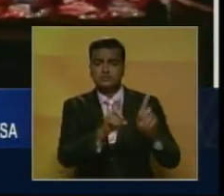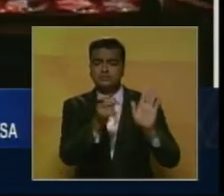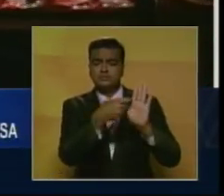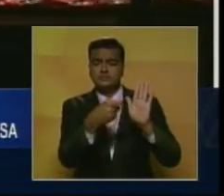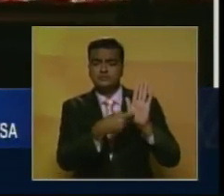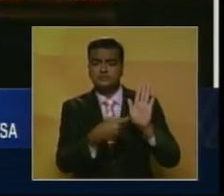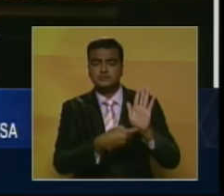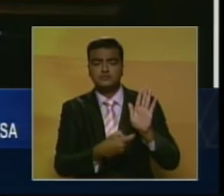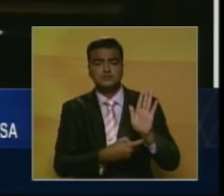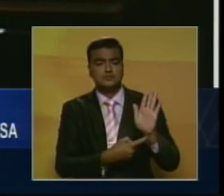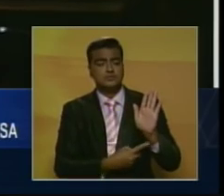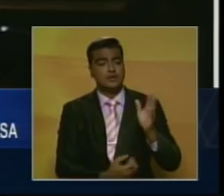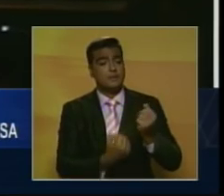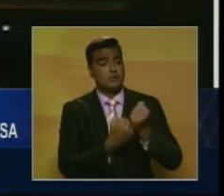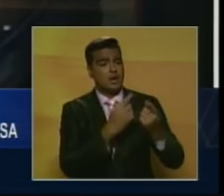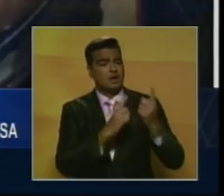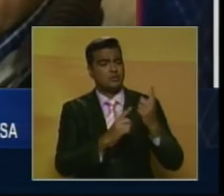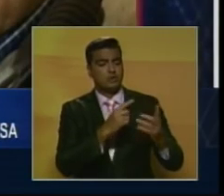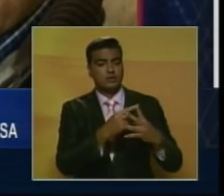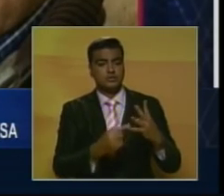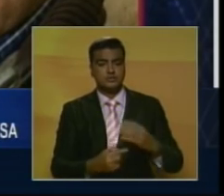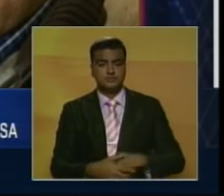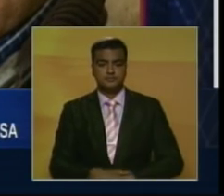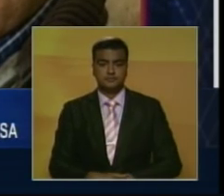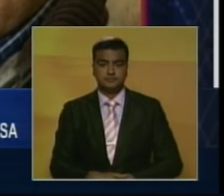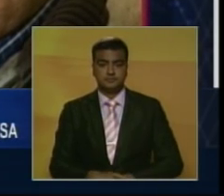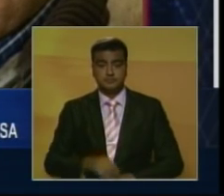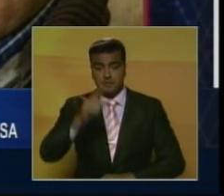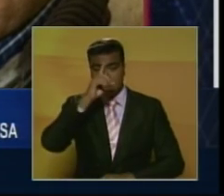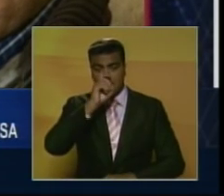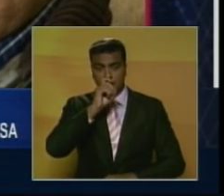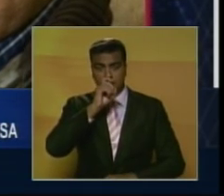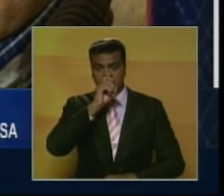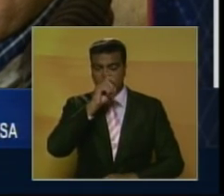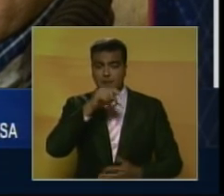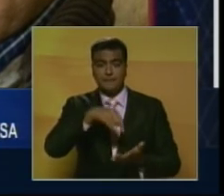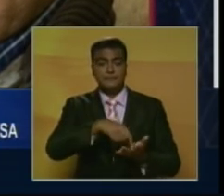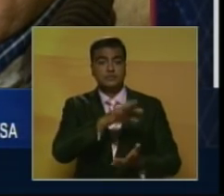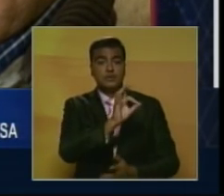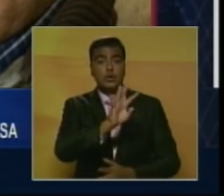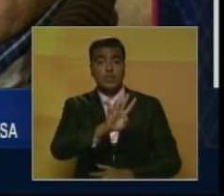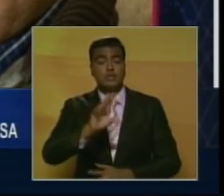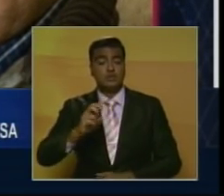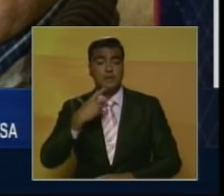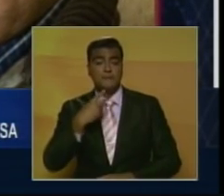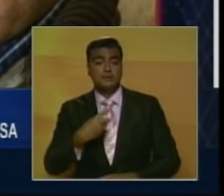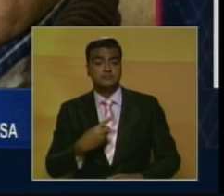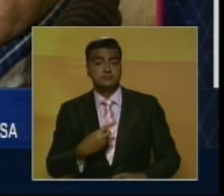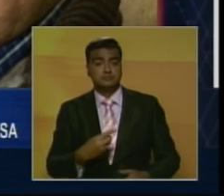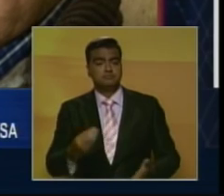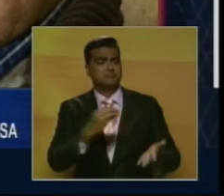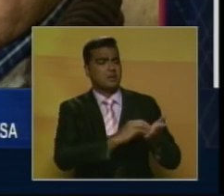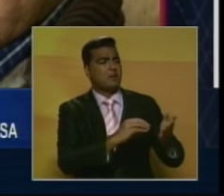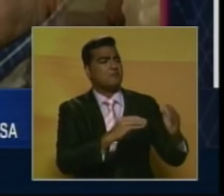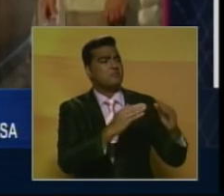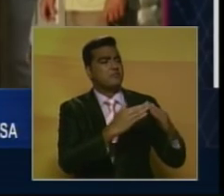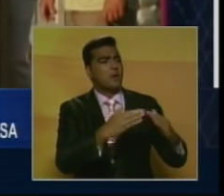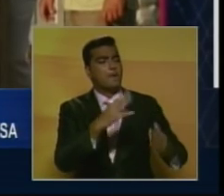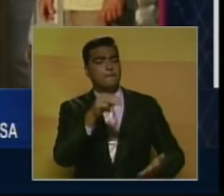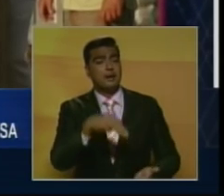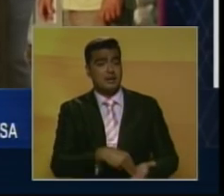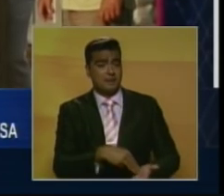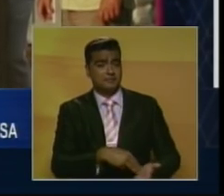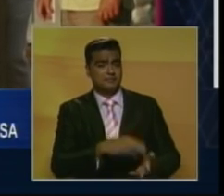punteada apoyada en algunos acordes. Para el año de 1992, el cuatrista se residenció en Miami,